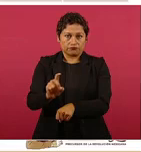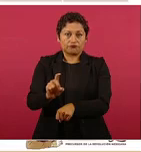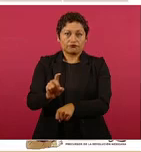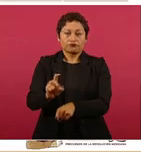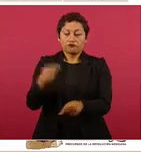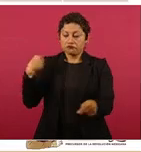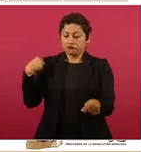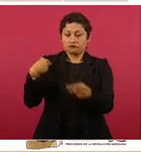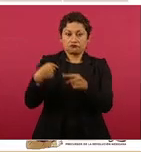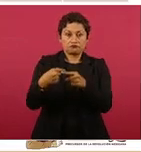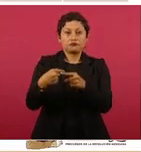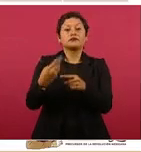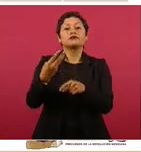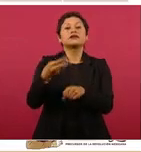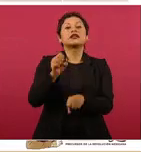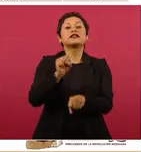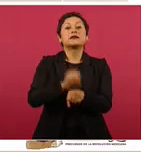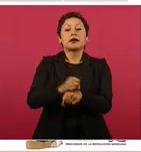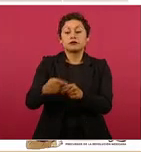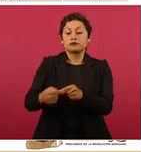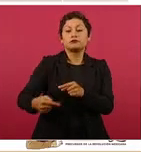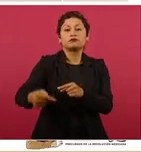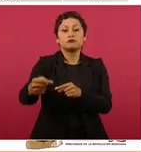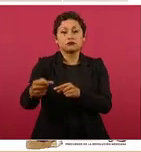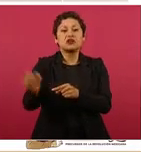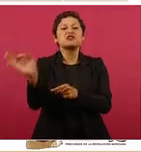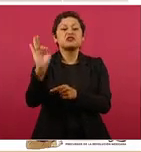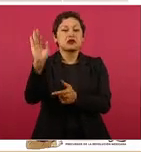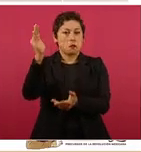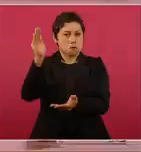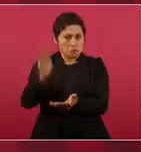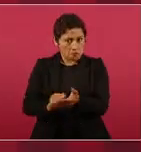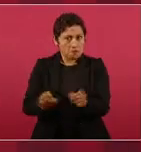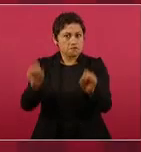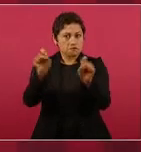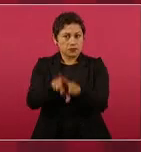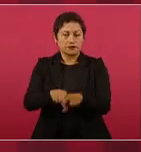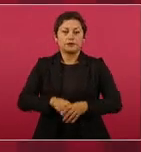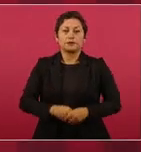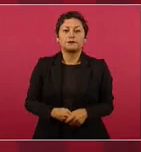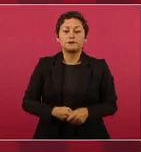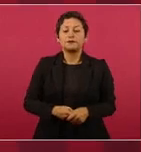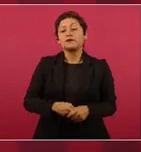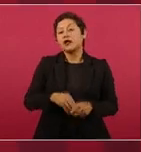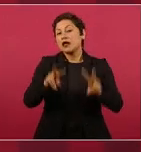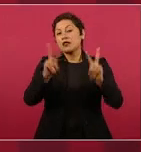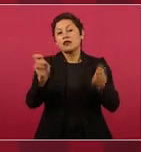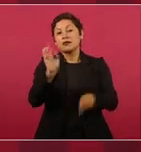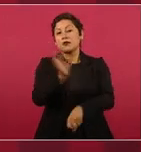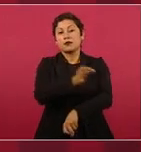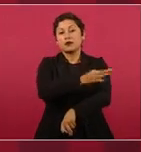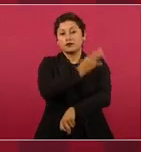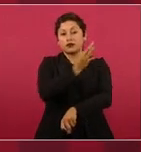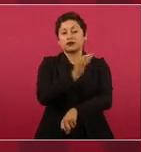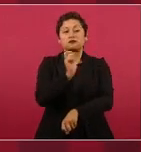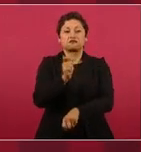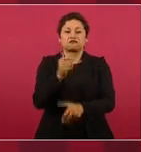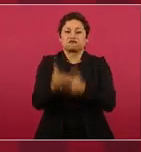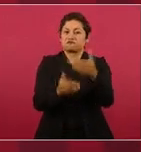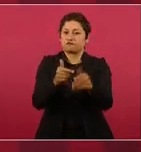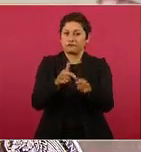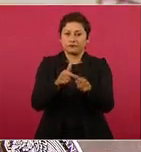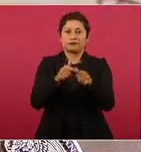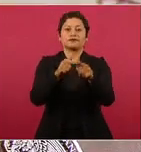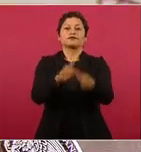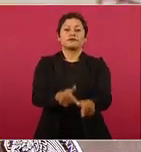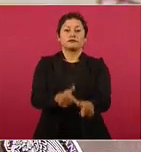de 3 semanas también empezarán a reducirse las defunciones. En vacunación COVID seguimos avanzando, ya un poco